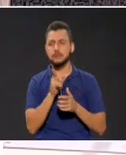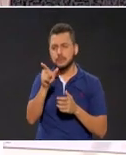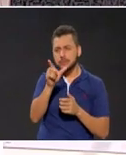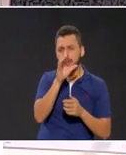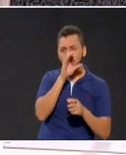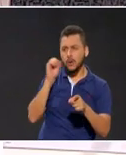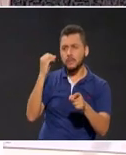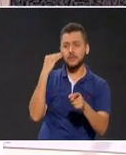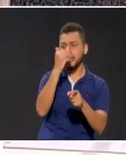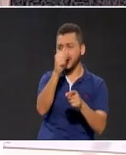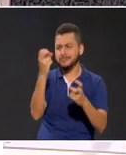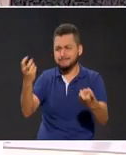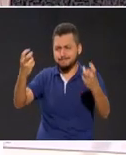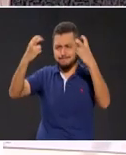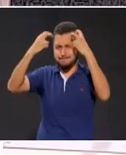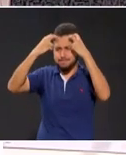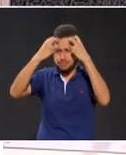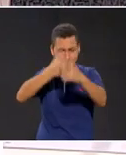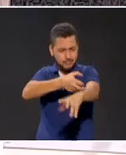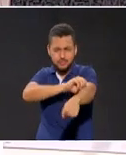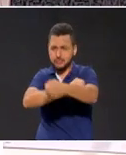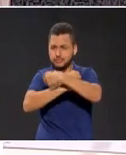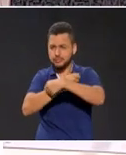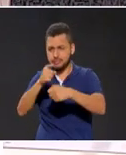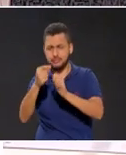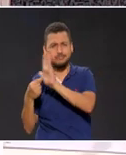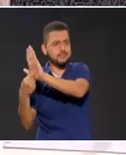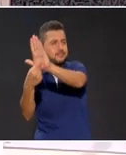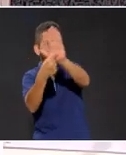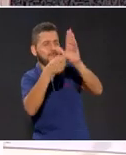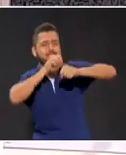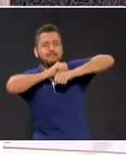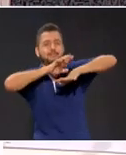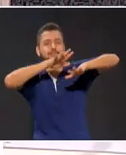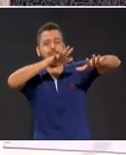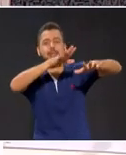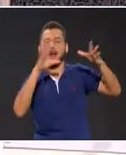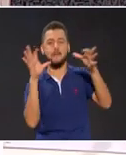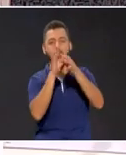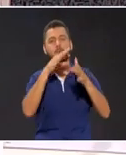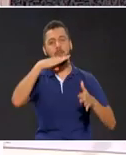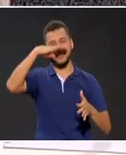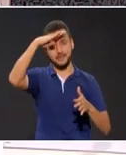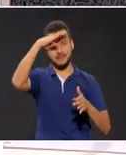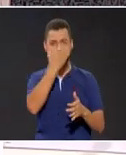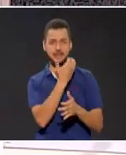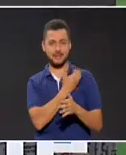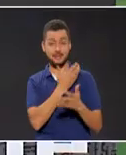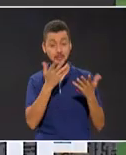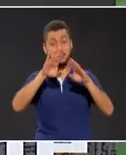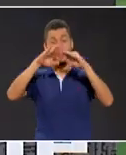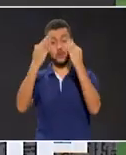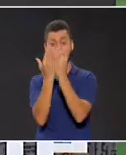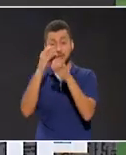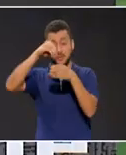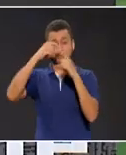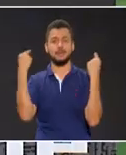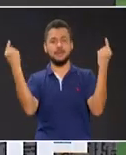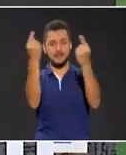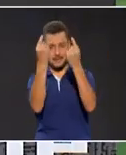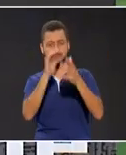acumulado le saquemos provecho y haga parte de un tutor en diferentes dependencias de la alcaldía y en diferentes colegios públicos. Continúa Santiago